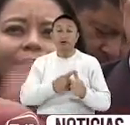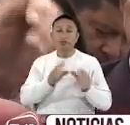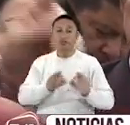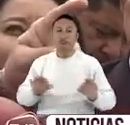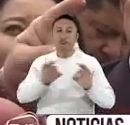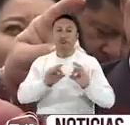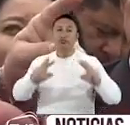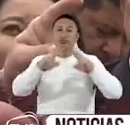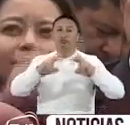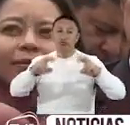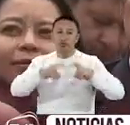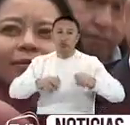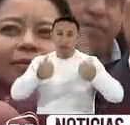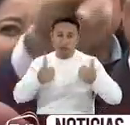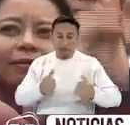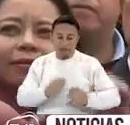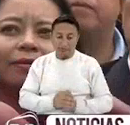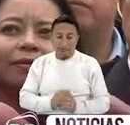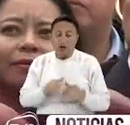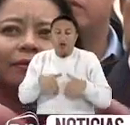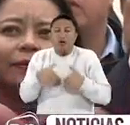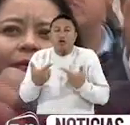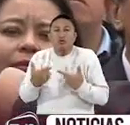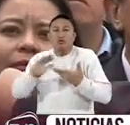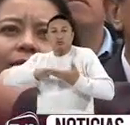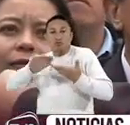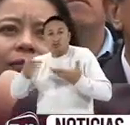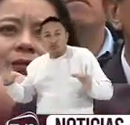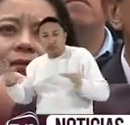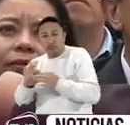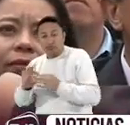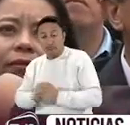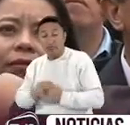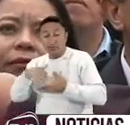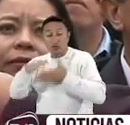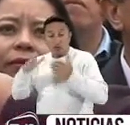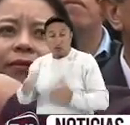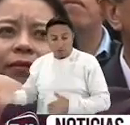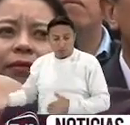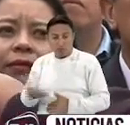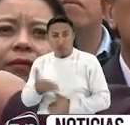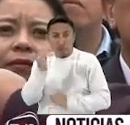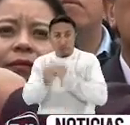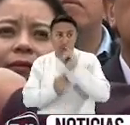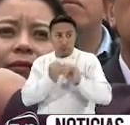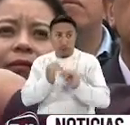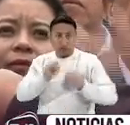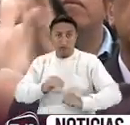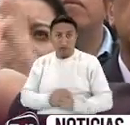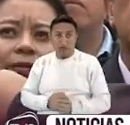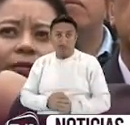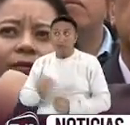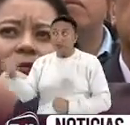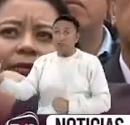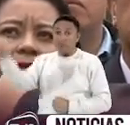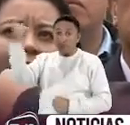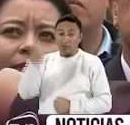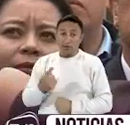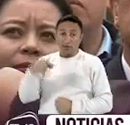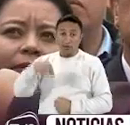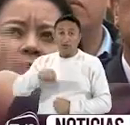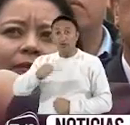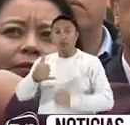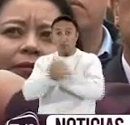pero investigación pertinente, como vinculada a la comunidad. Queremos que nuestros estudiantes vayan ya al exterior, así como vamos a recibir a los